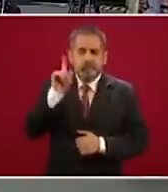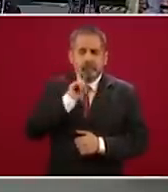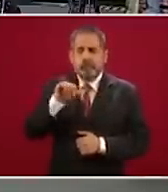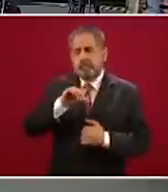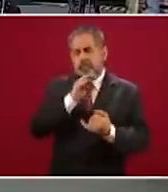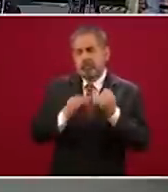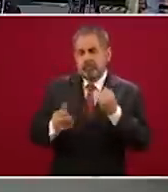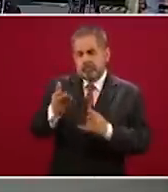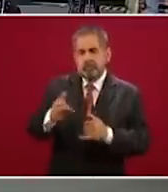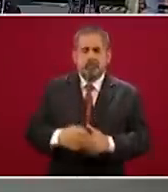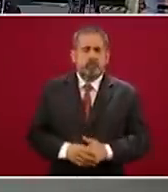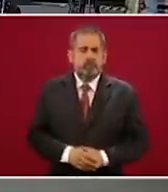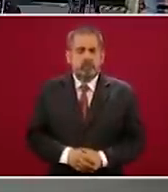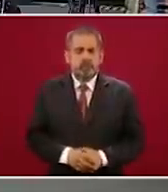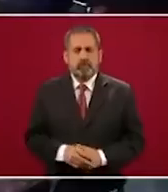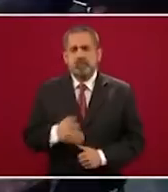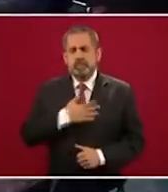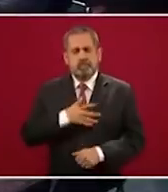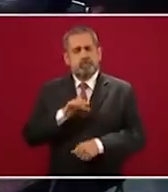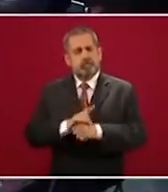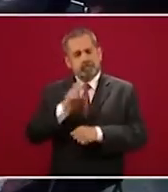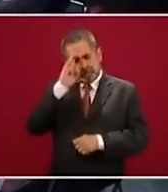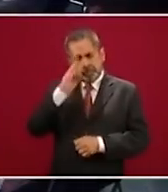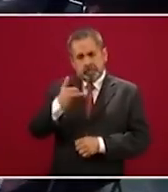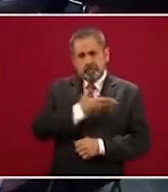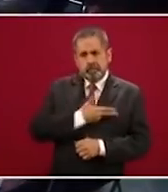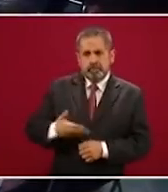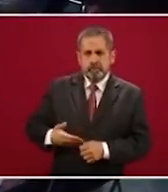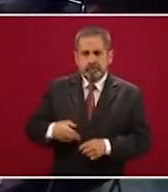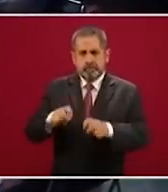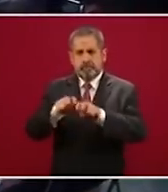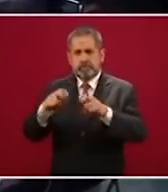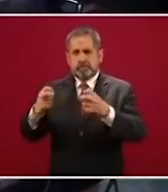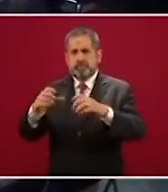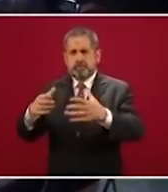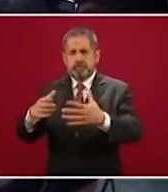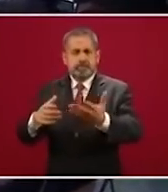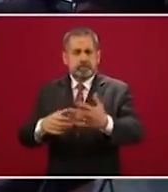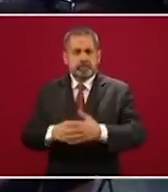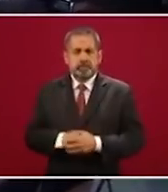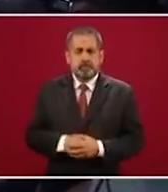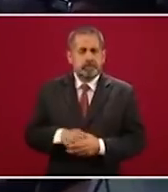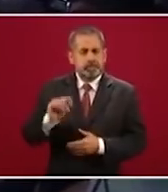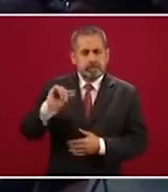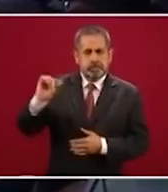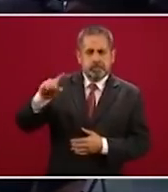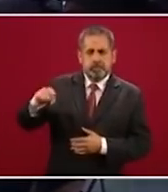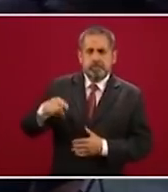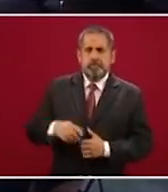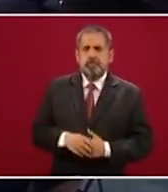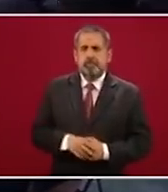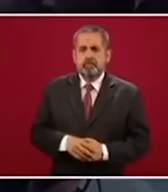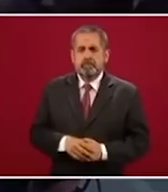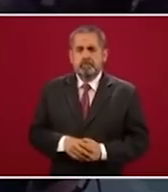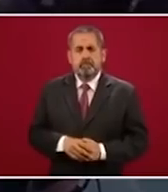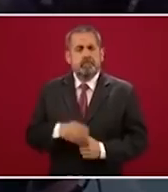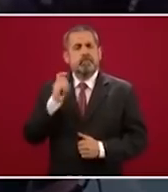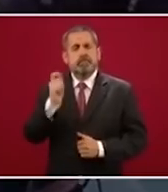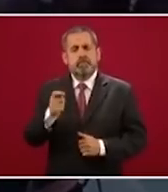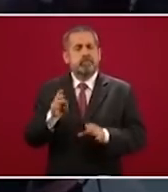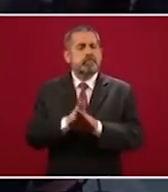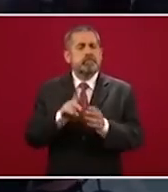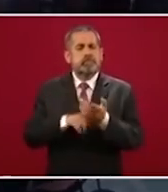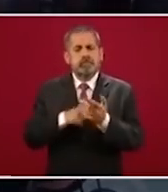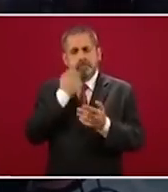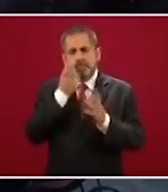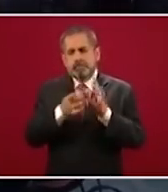Sí, sí, señor presidente. Buenos días, gabinete de salud, funcionarios. La situación, bueno, nada más